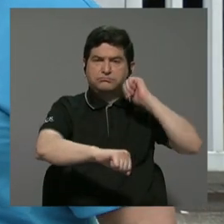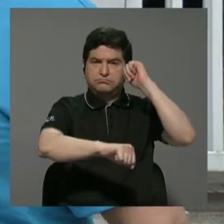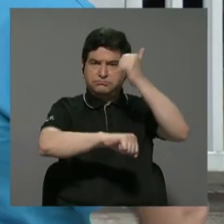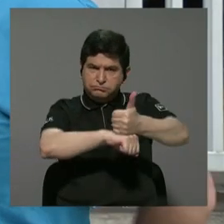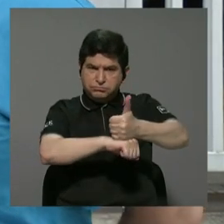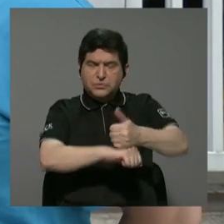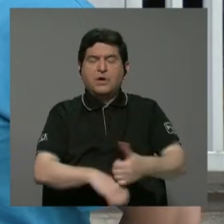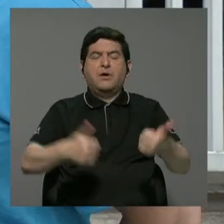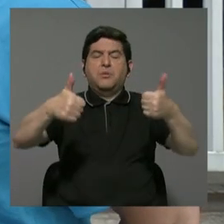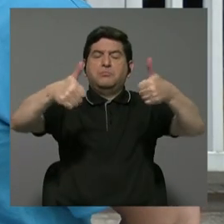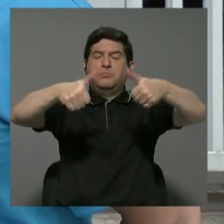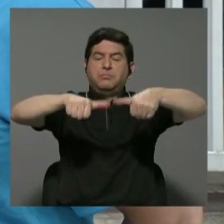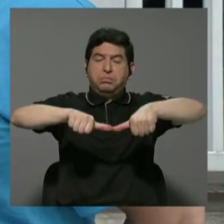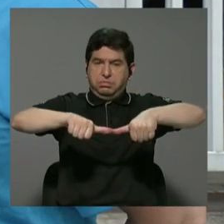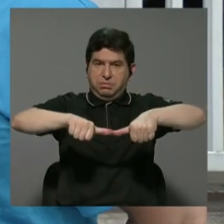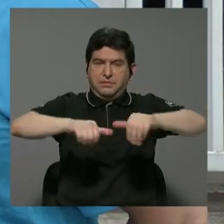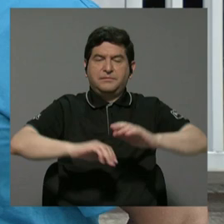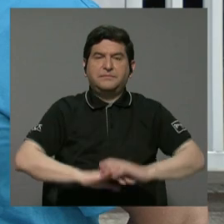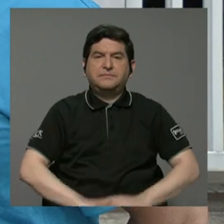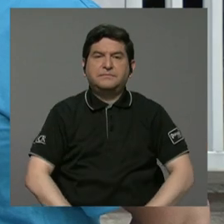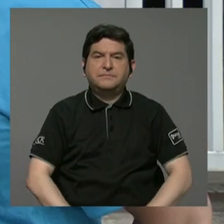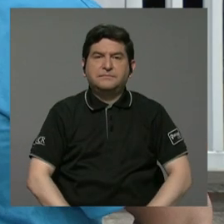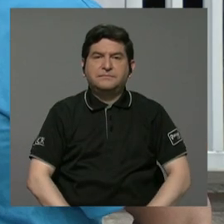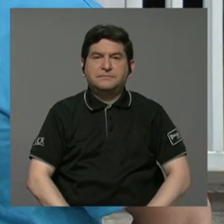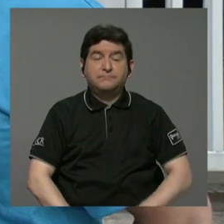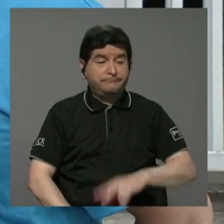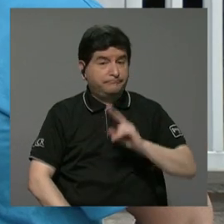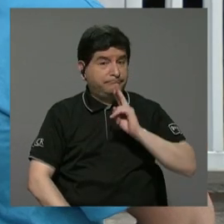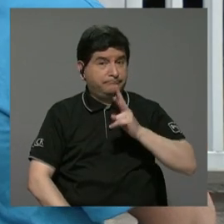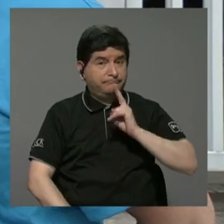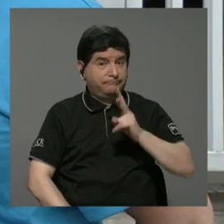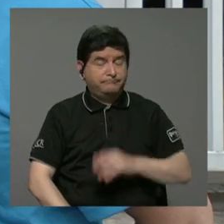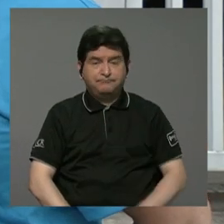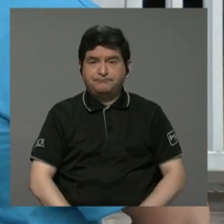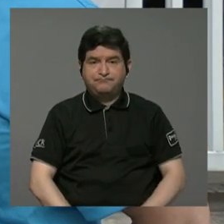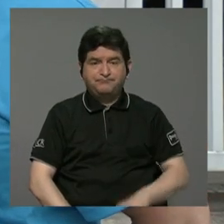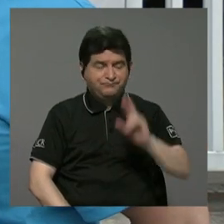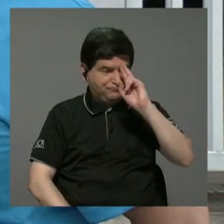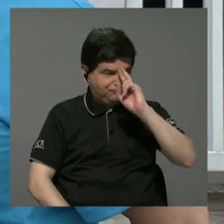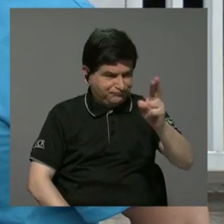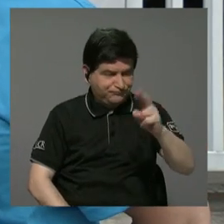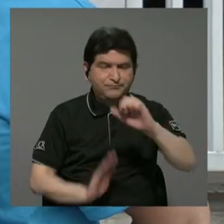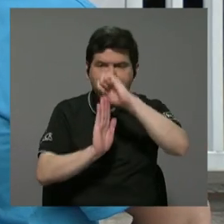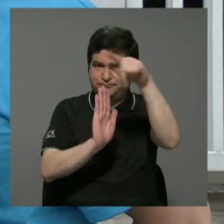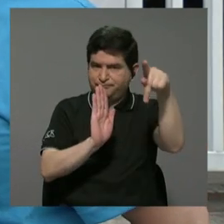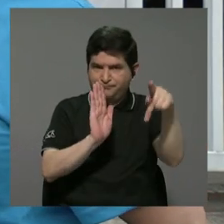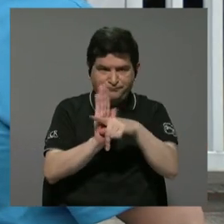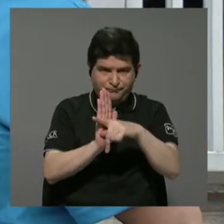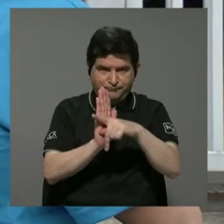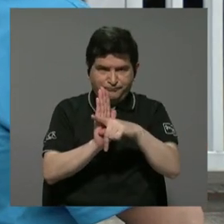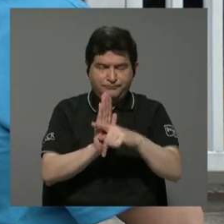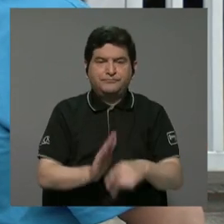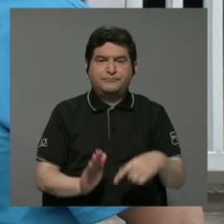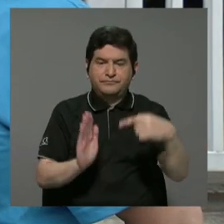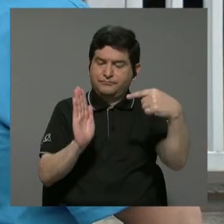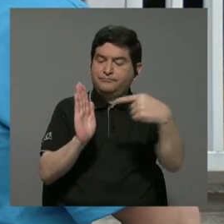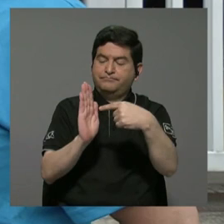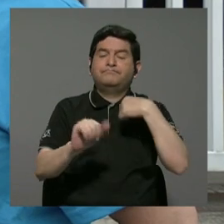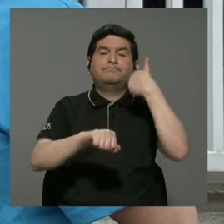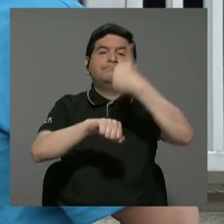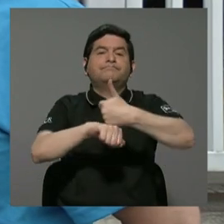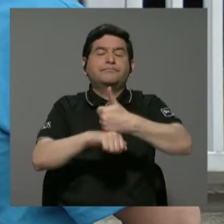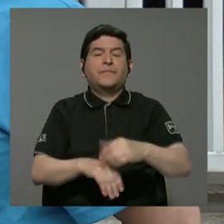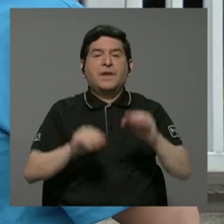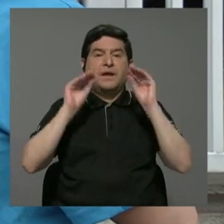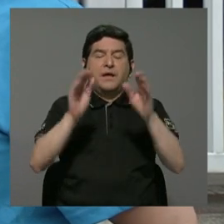establecieron un acuerdo que en realidad no reconoce lo que la Constitución política establece para